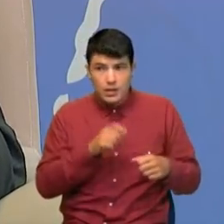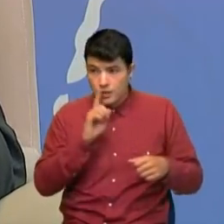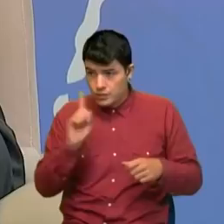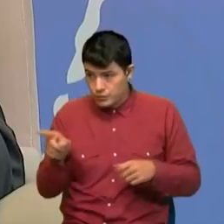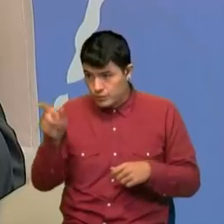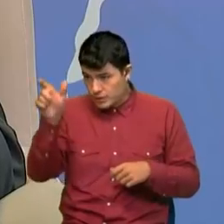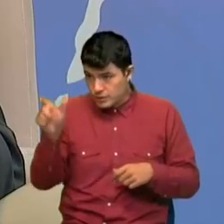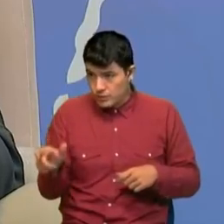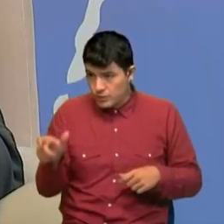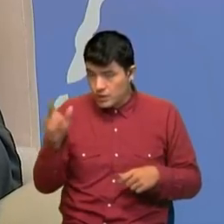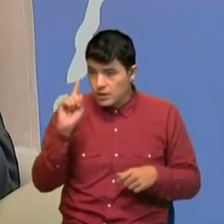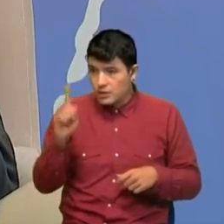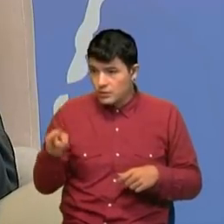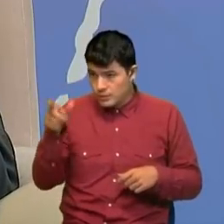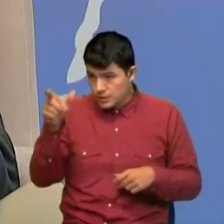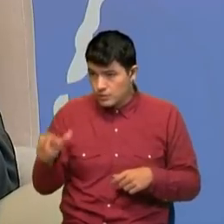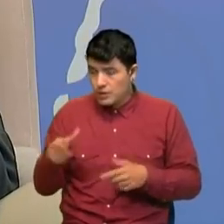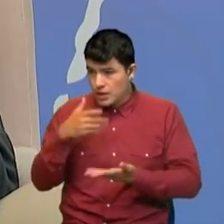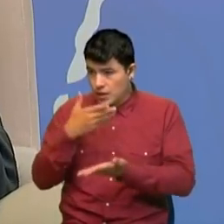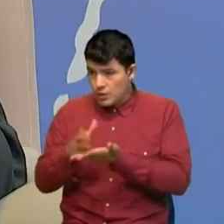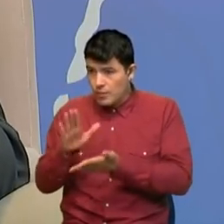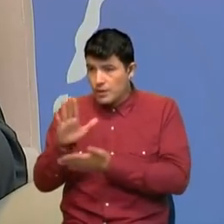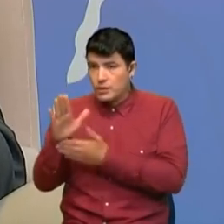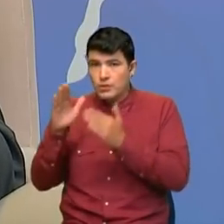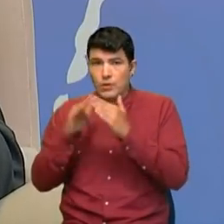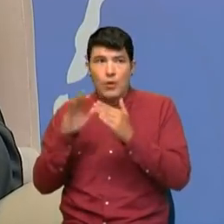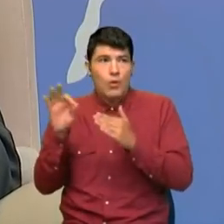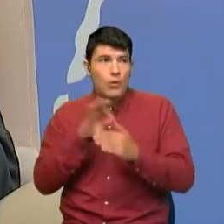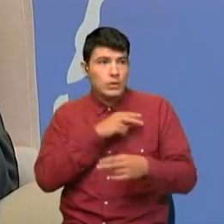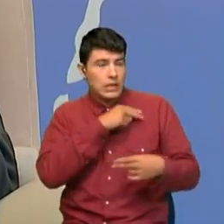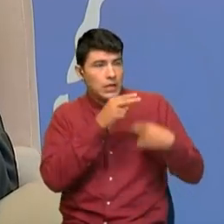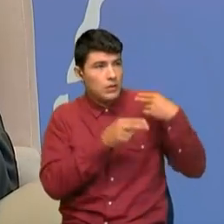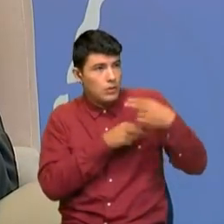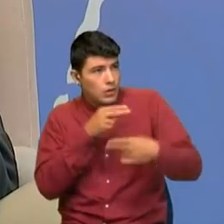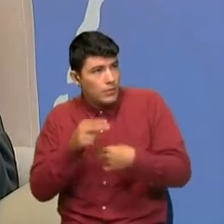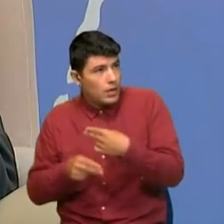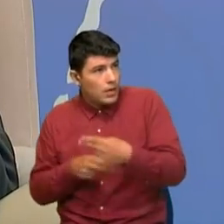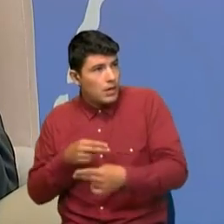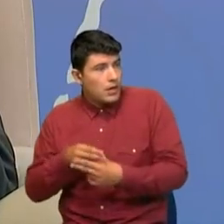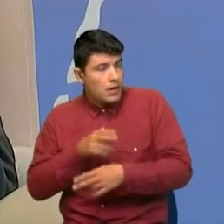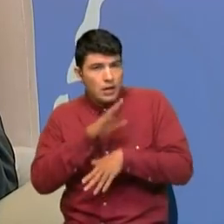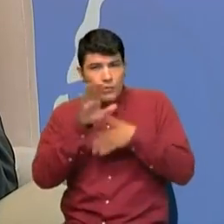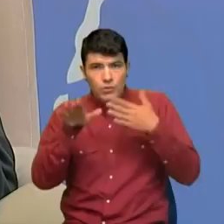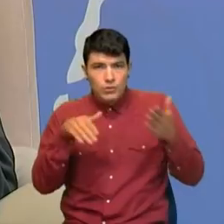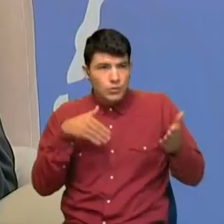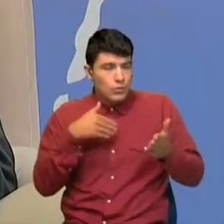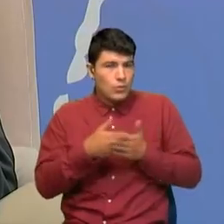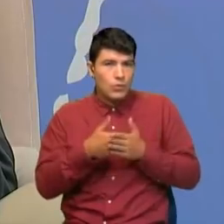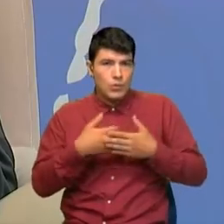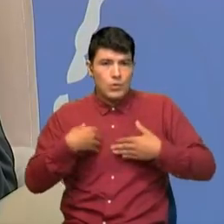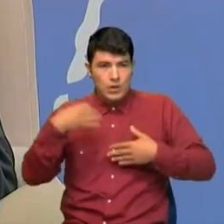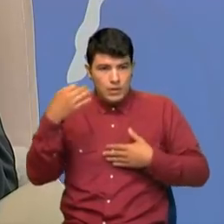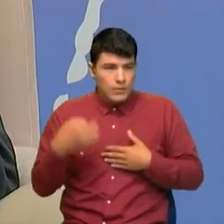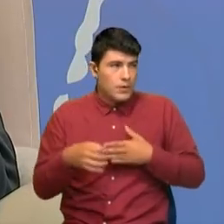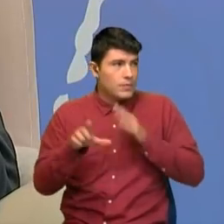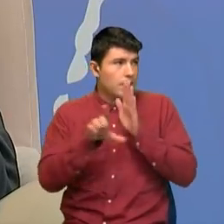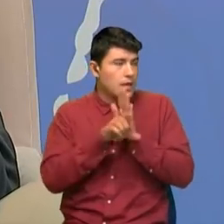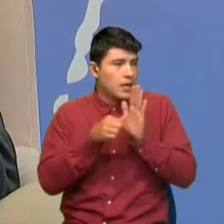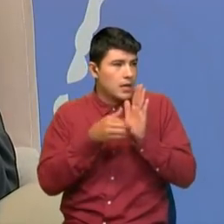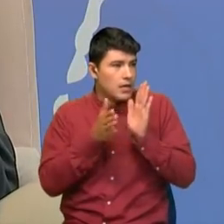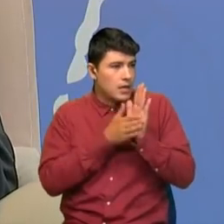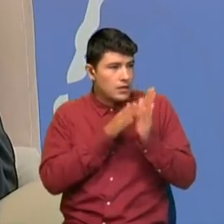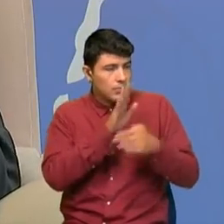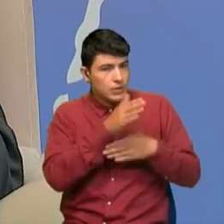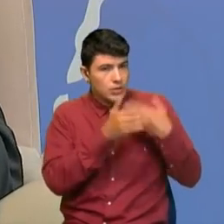persona compró como tal el inmueble, si se lo cedieron como tal, con todas las formalidades legales en este sentido.